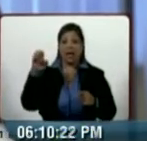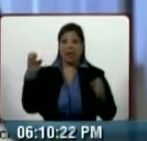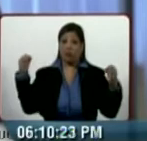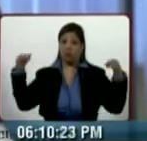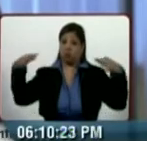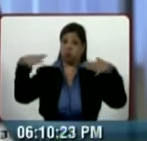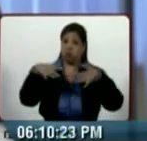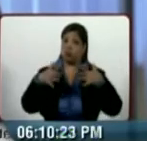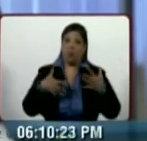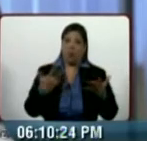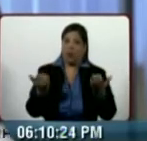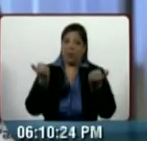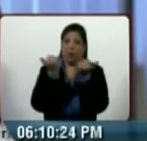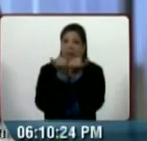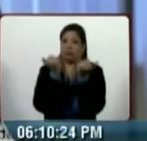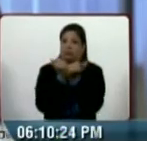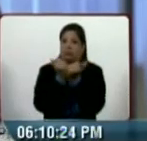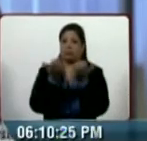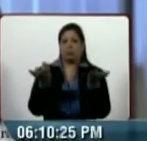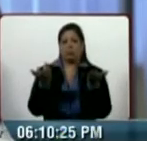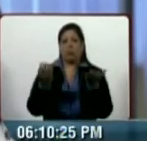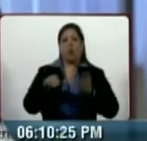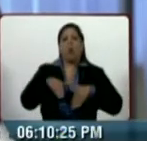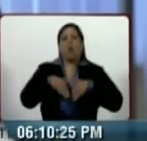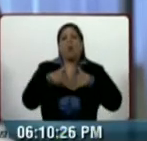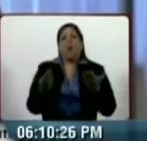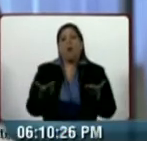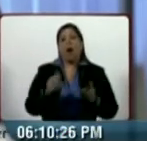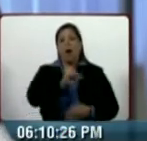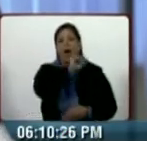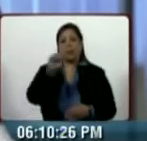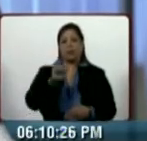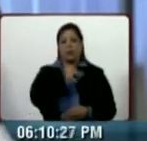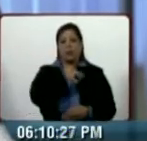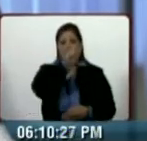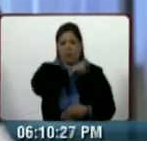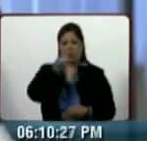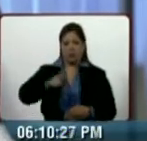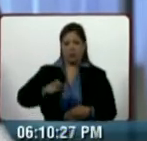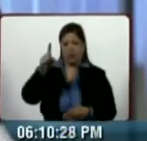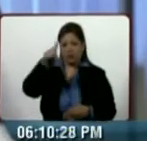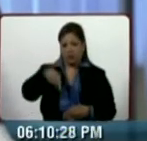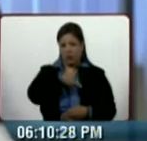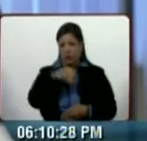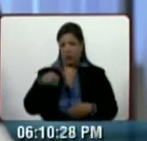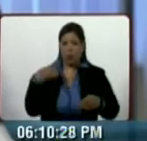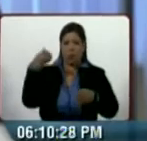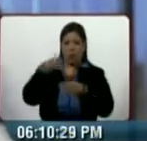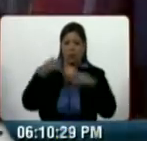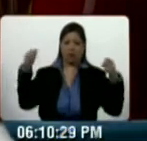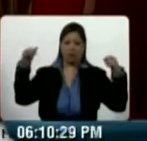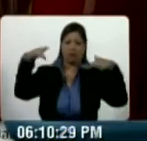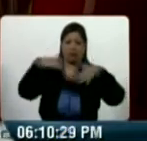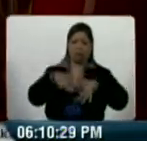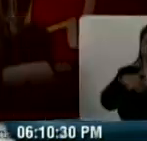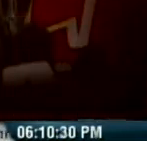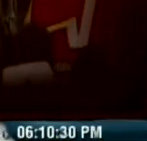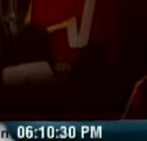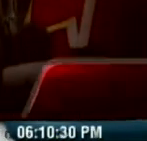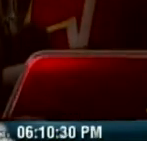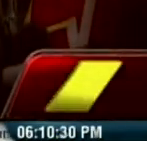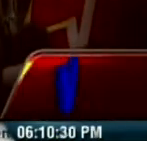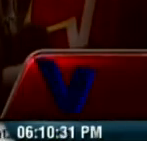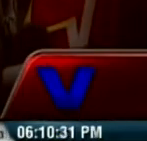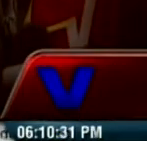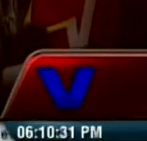masivo cuál debe ser la actitud de los electores el día de hoy alcalde si te dedicas todavía